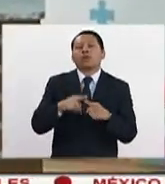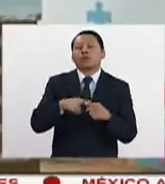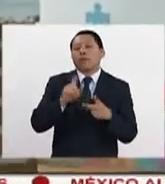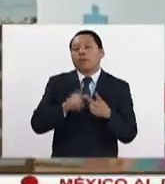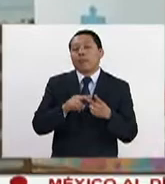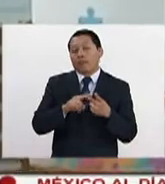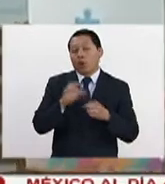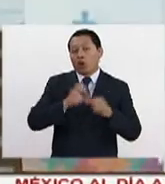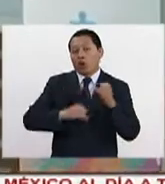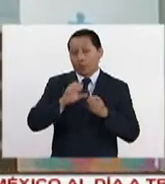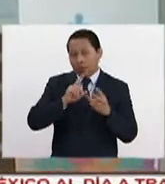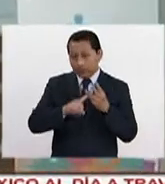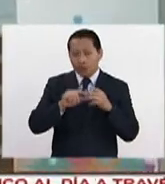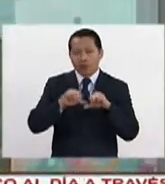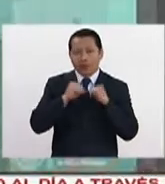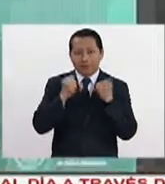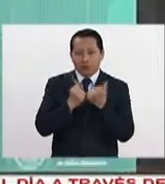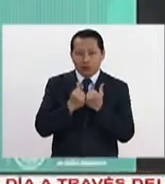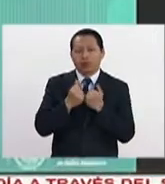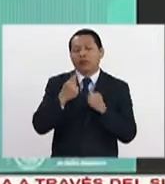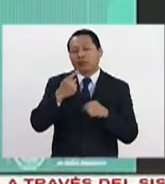industria energética y asociaciones